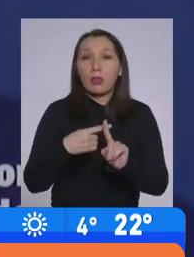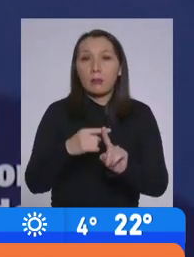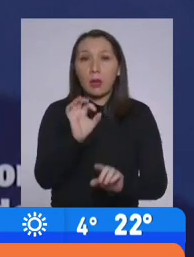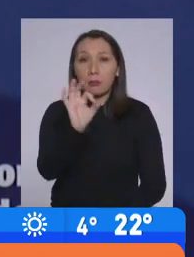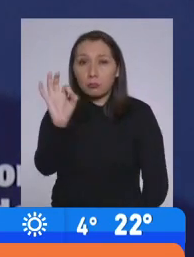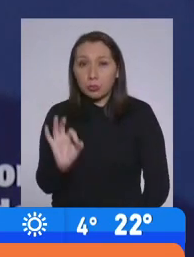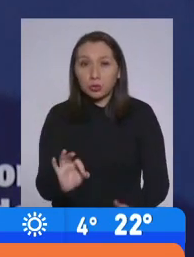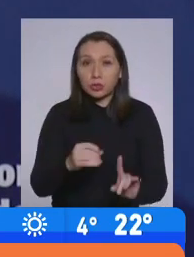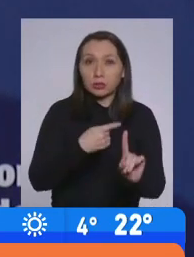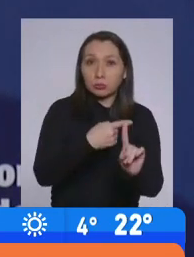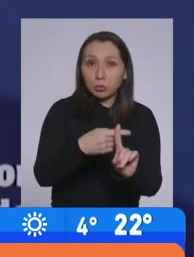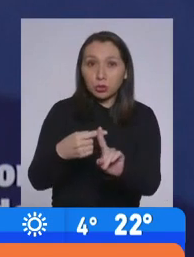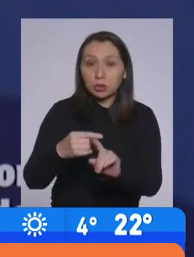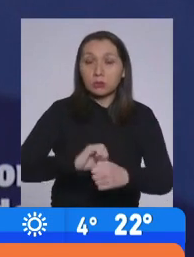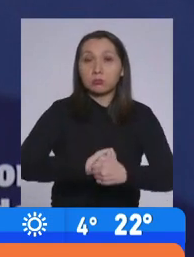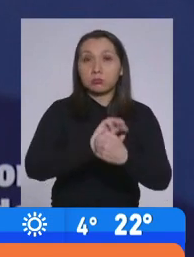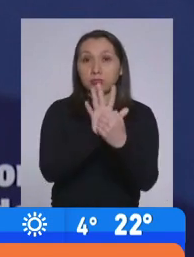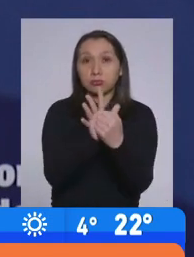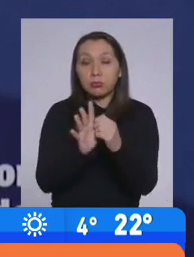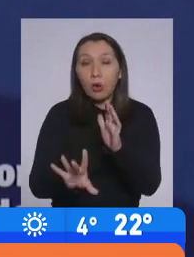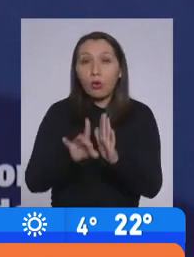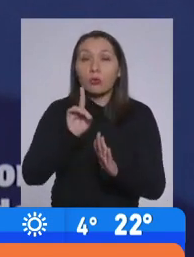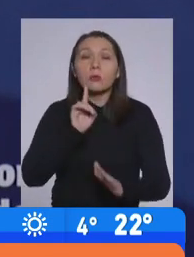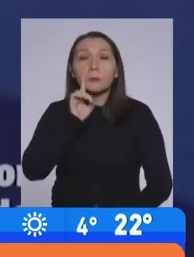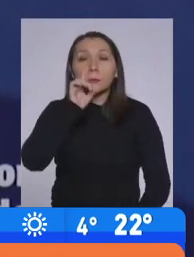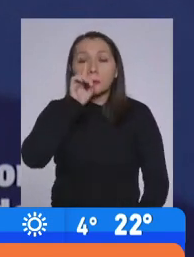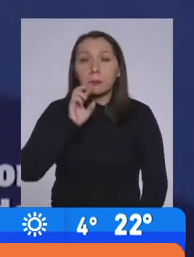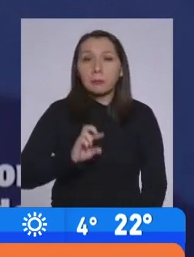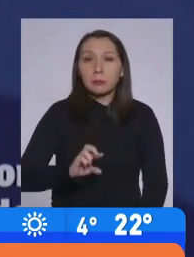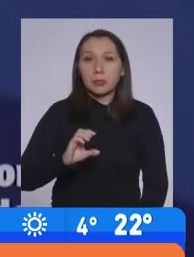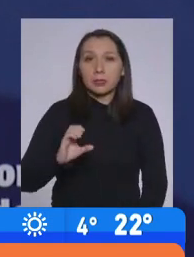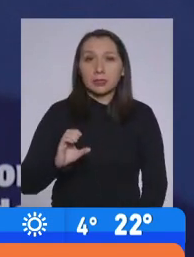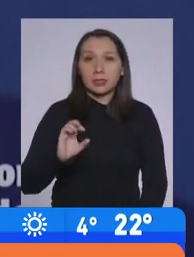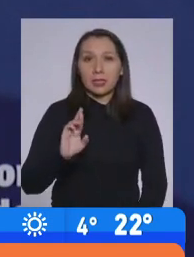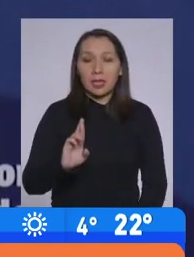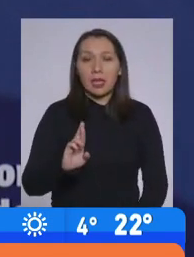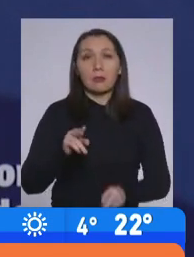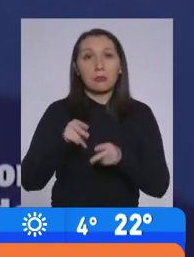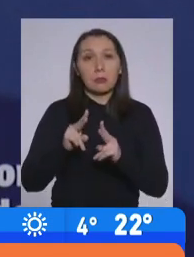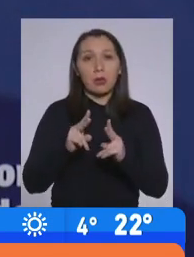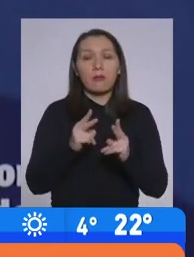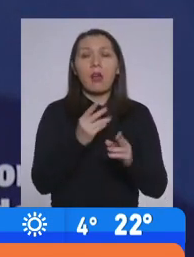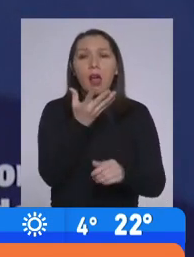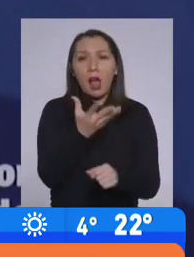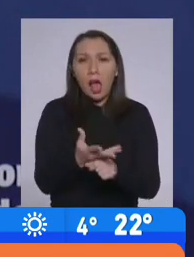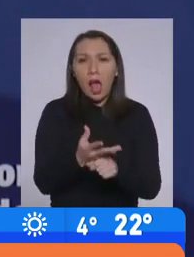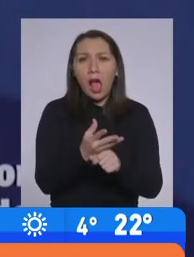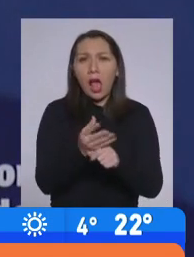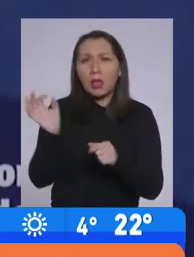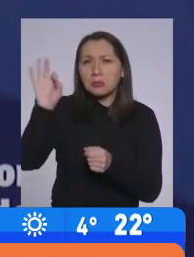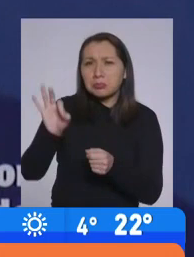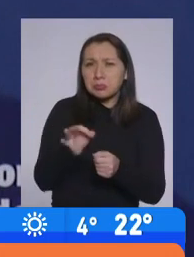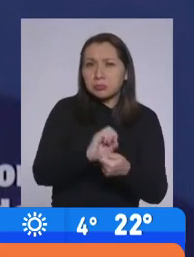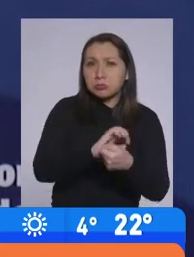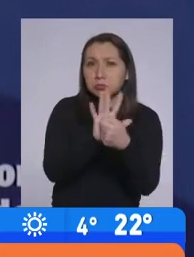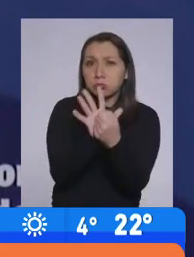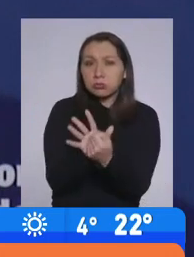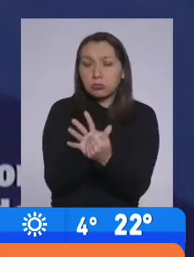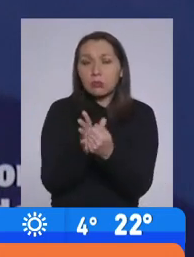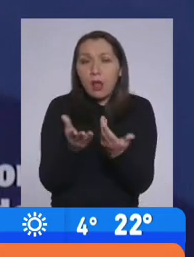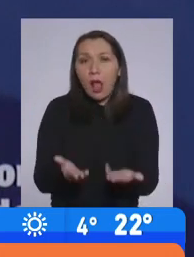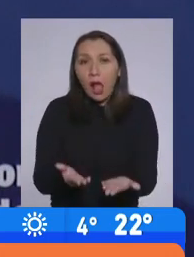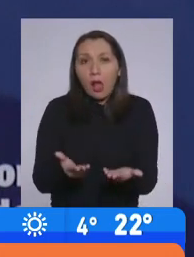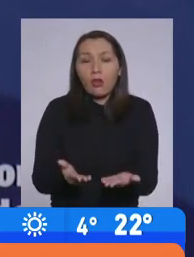de positividad de la reacción de eliminar se encadena pcr que permite medir la presencia viral actualmente es